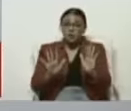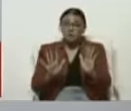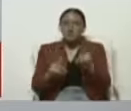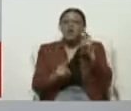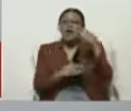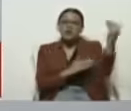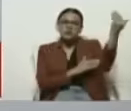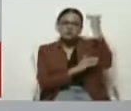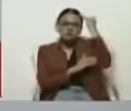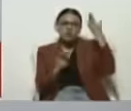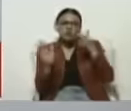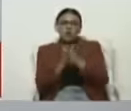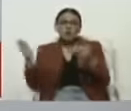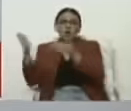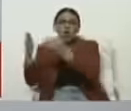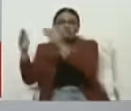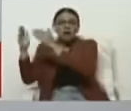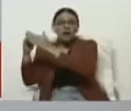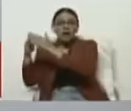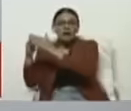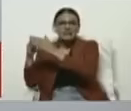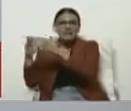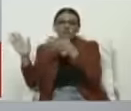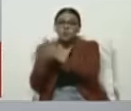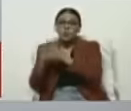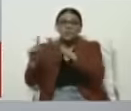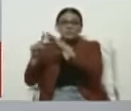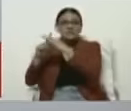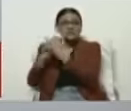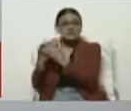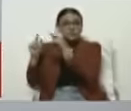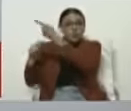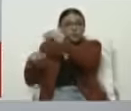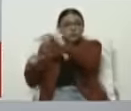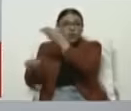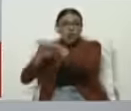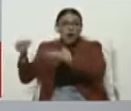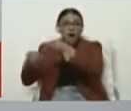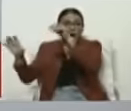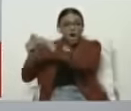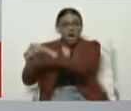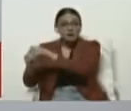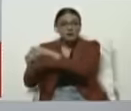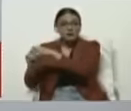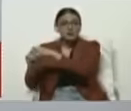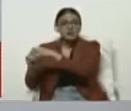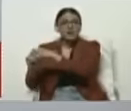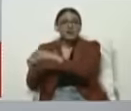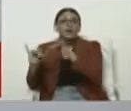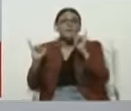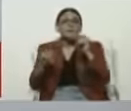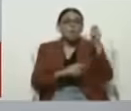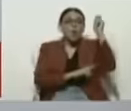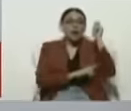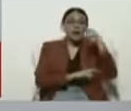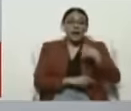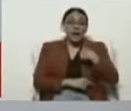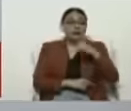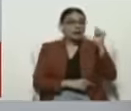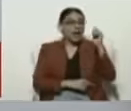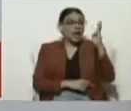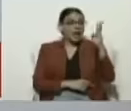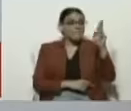supieron estos violentos, estos terroristas, que el alcalde Abreu había tomado esa